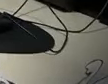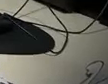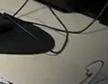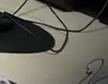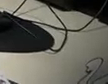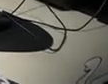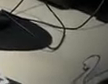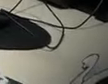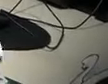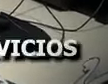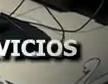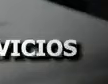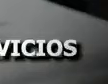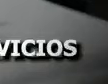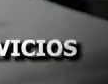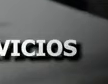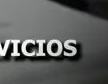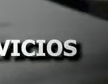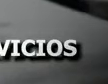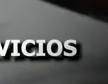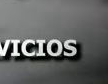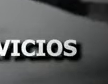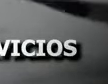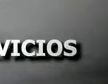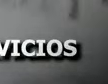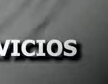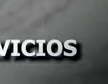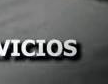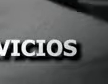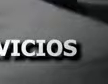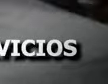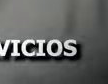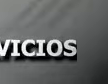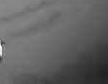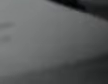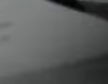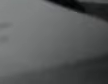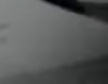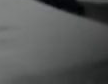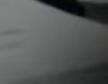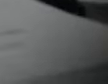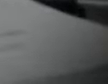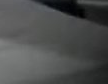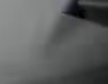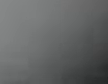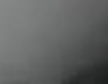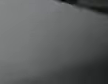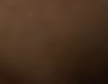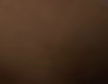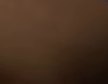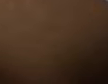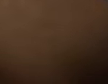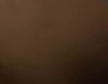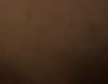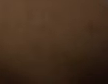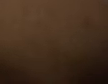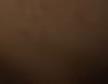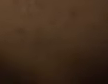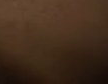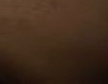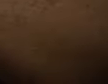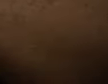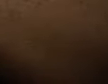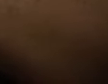año 2022 se suscribieron 392 contratos de prestación de servicios de salud, 204 contratos bajo la modalidad